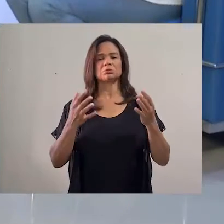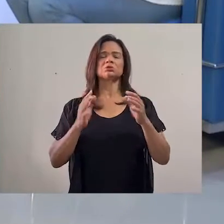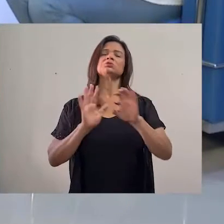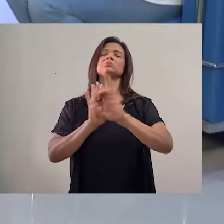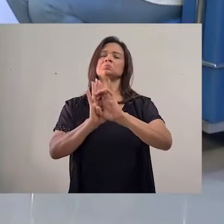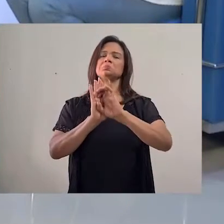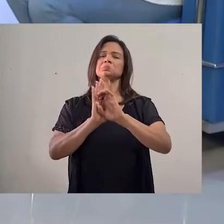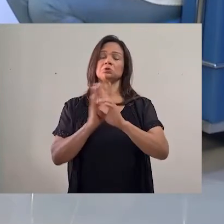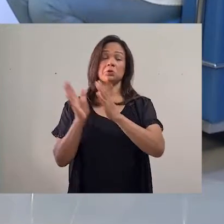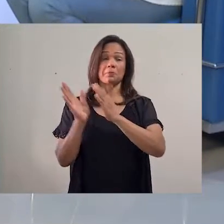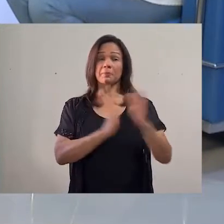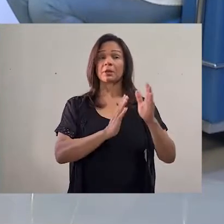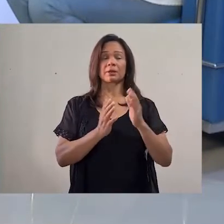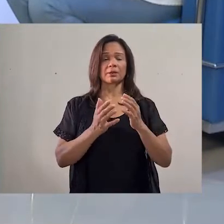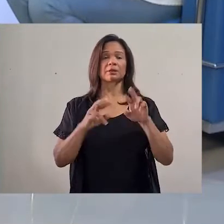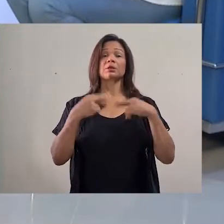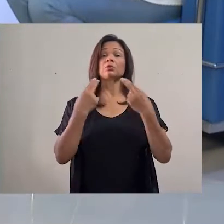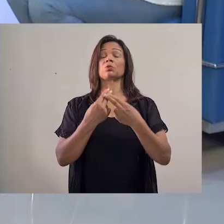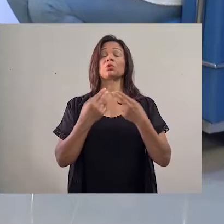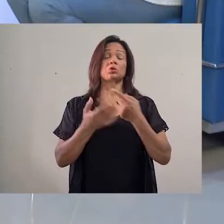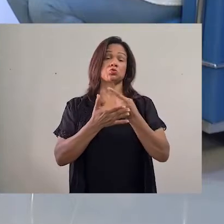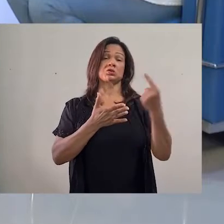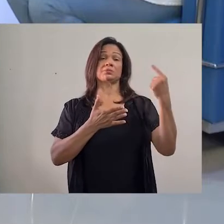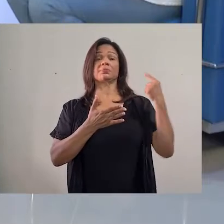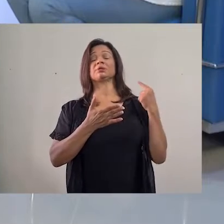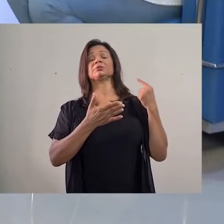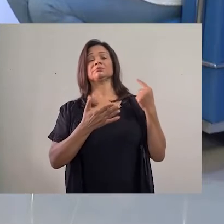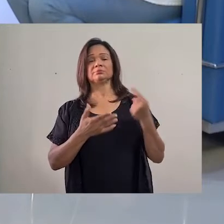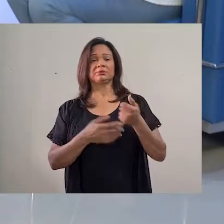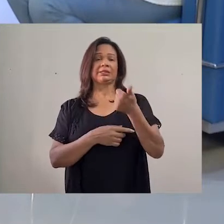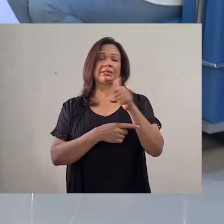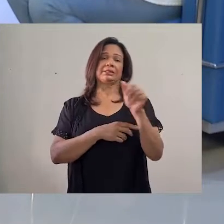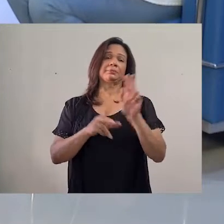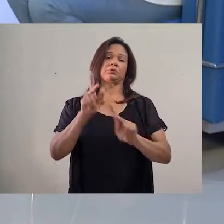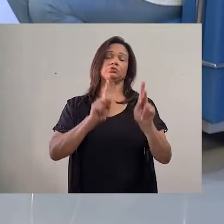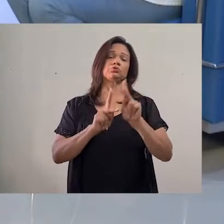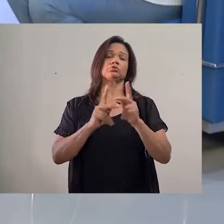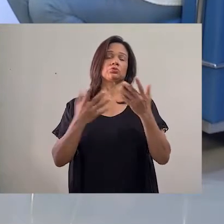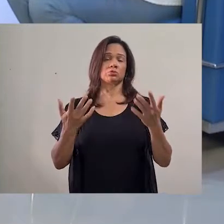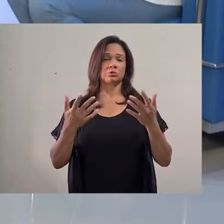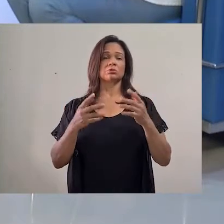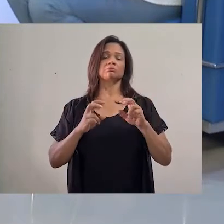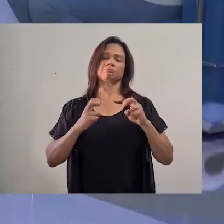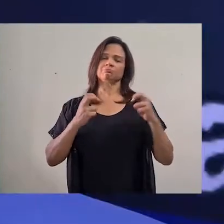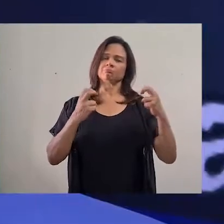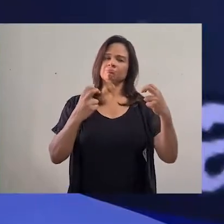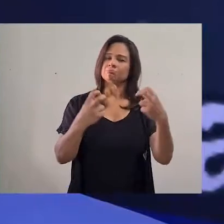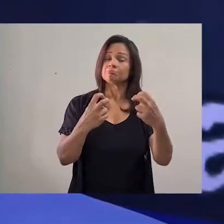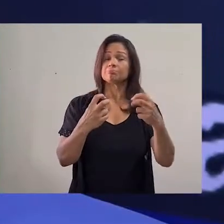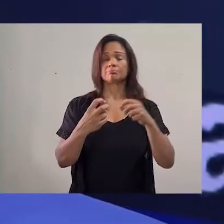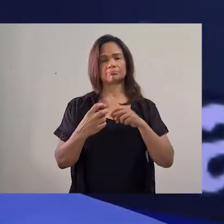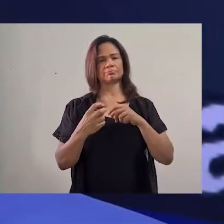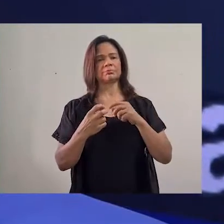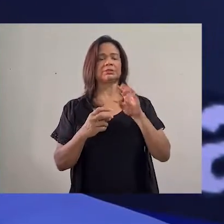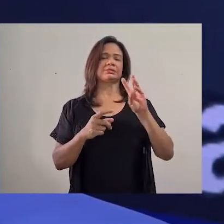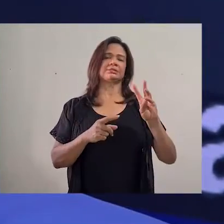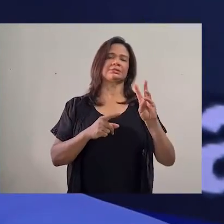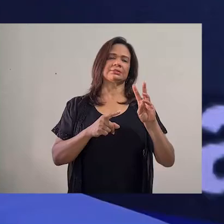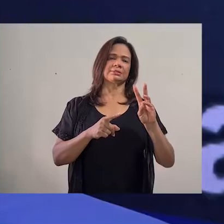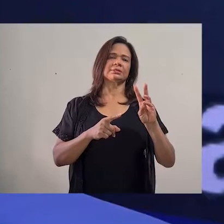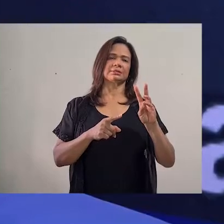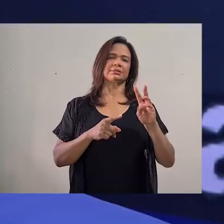importancia. Hicimos un ejemplo en planificación en una reunión hace una semana. De 10 personas que habíamos sentados en la